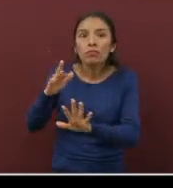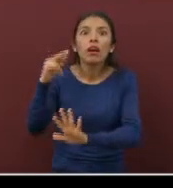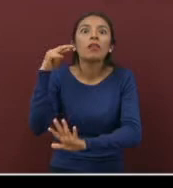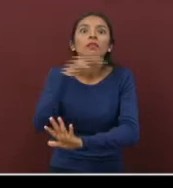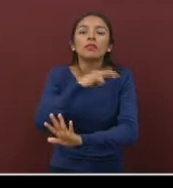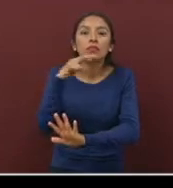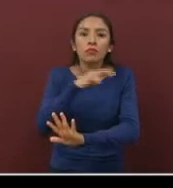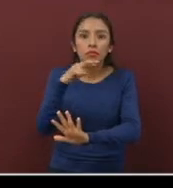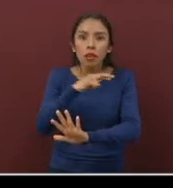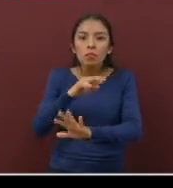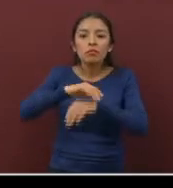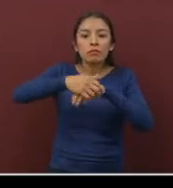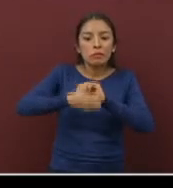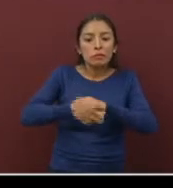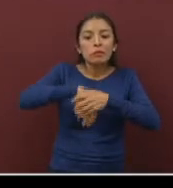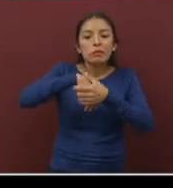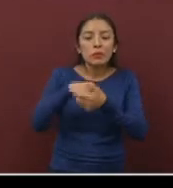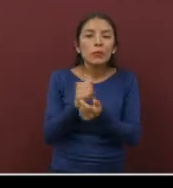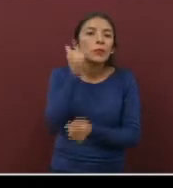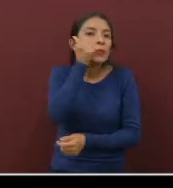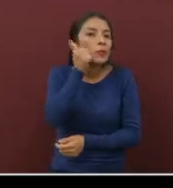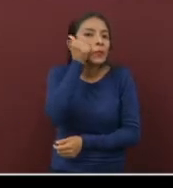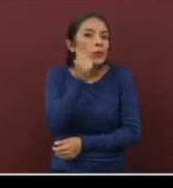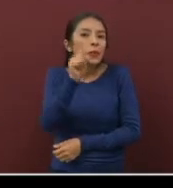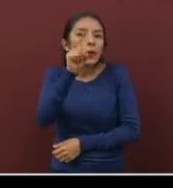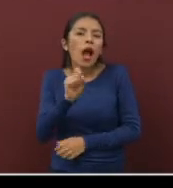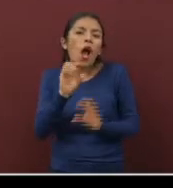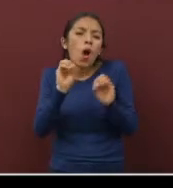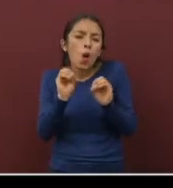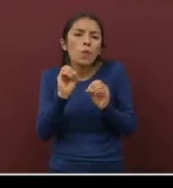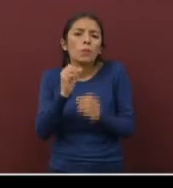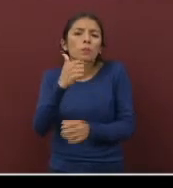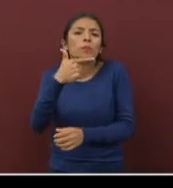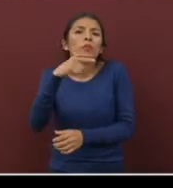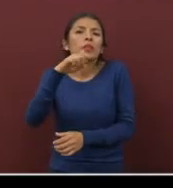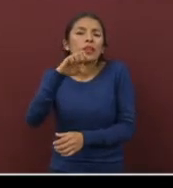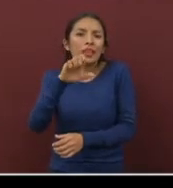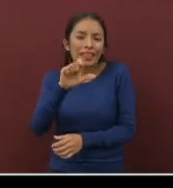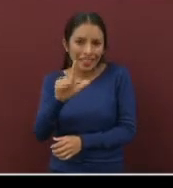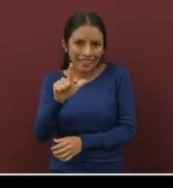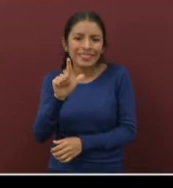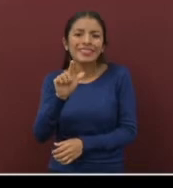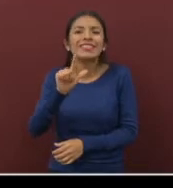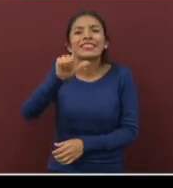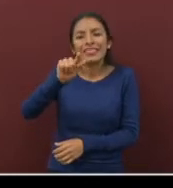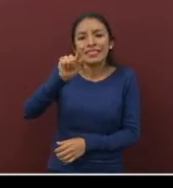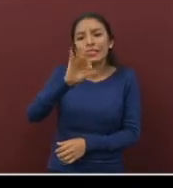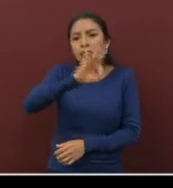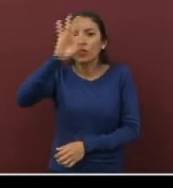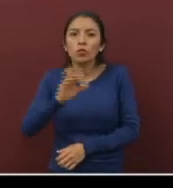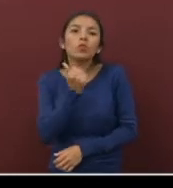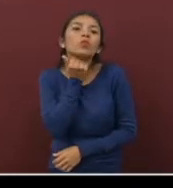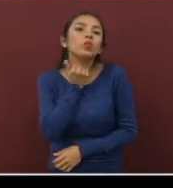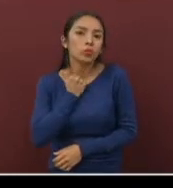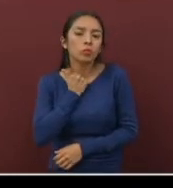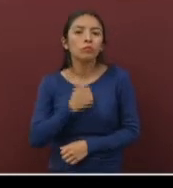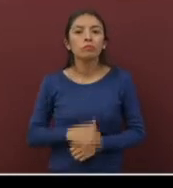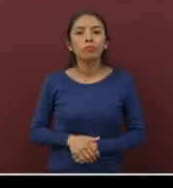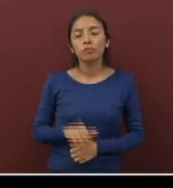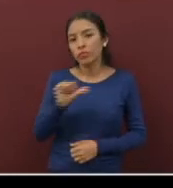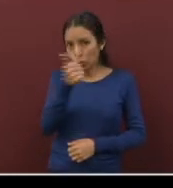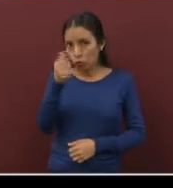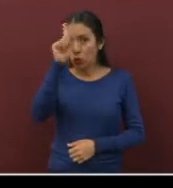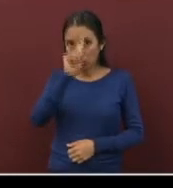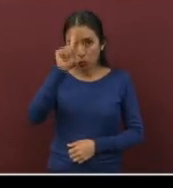pueda lávese las manos con agua y jabón o frote las con gel que contenga un 70 por ciento de alcohol otra